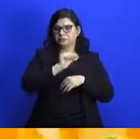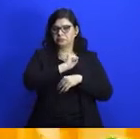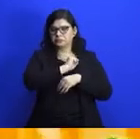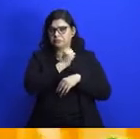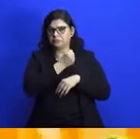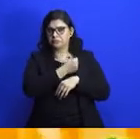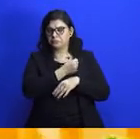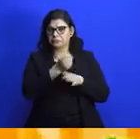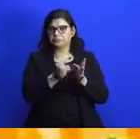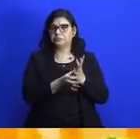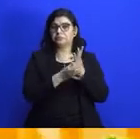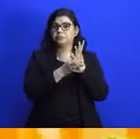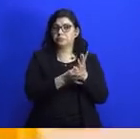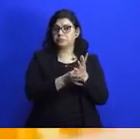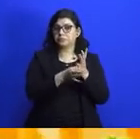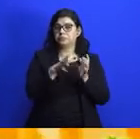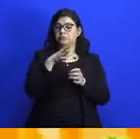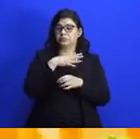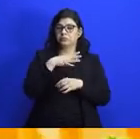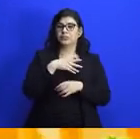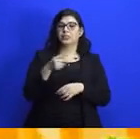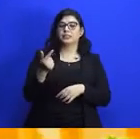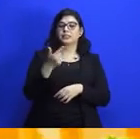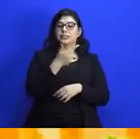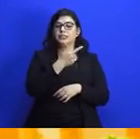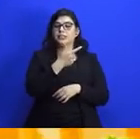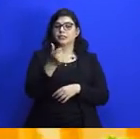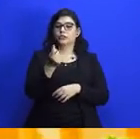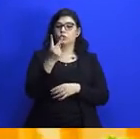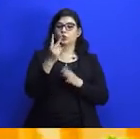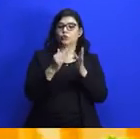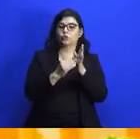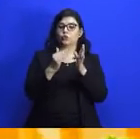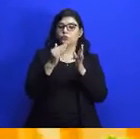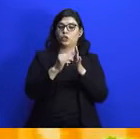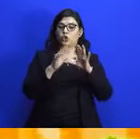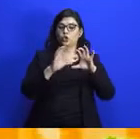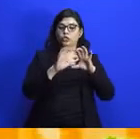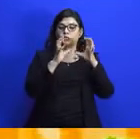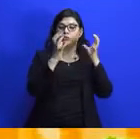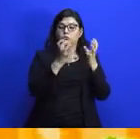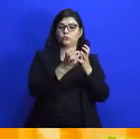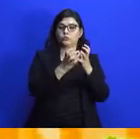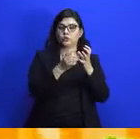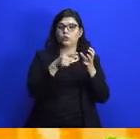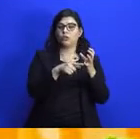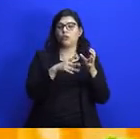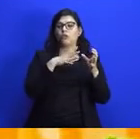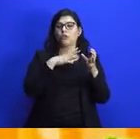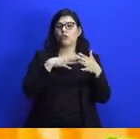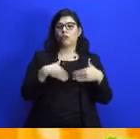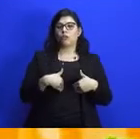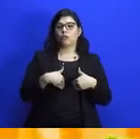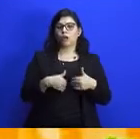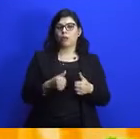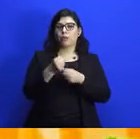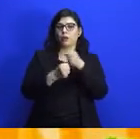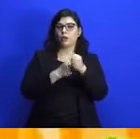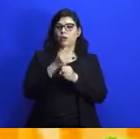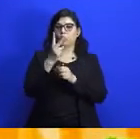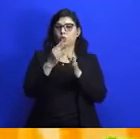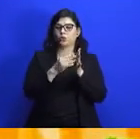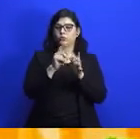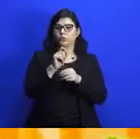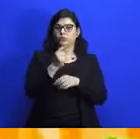FAO, 702 millones de personas en el mundo padecieron hambre en 2021. Y de acuerdo